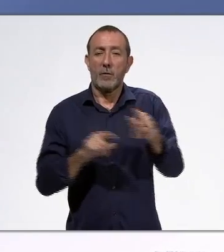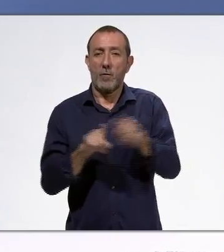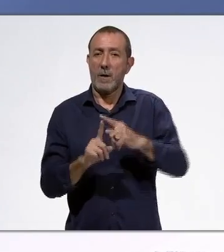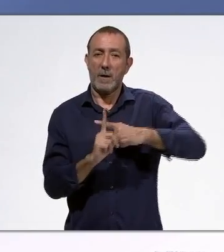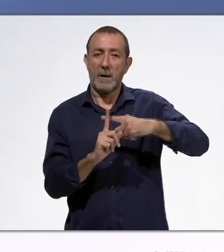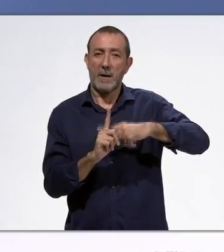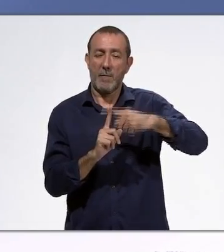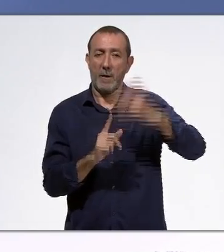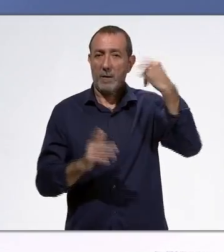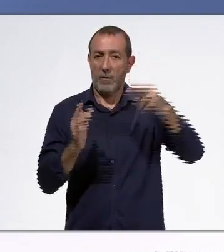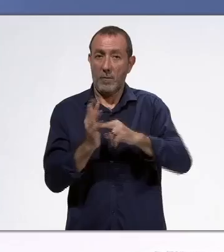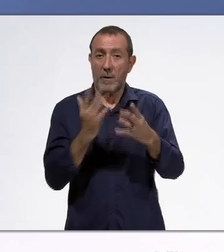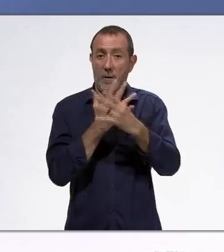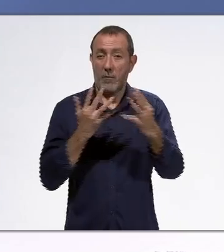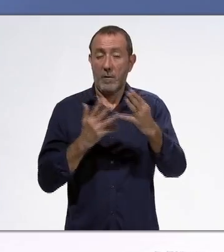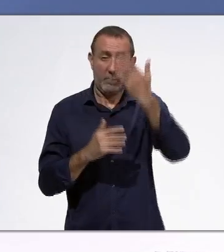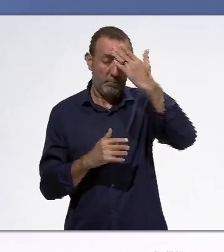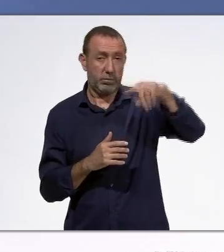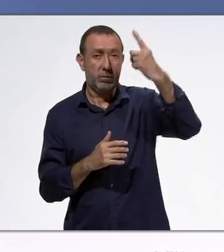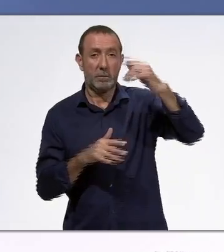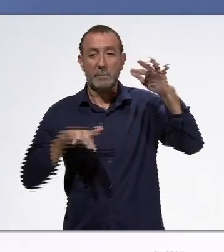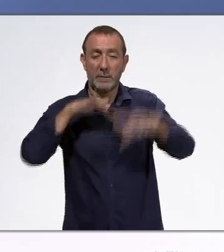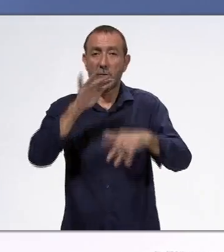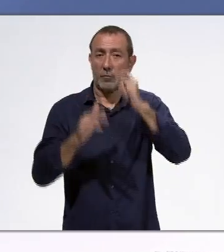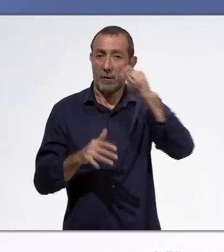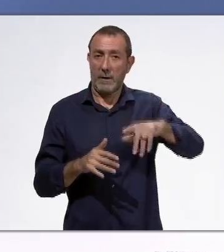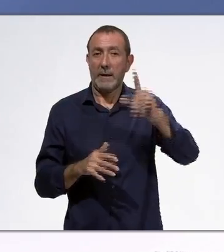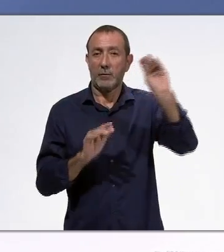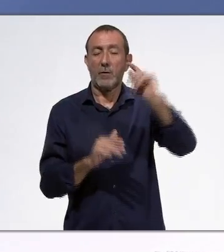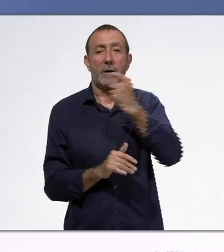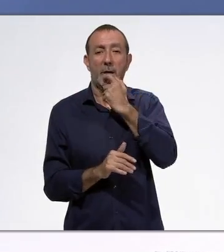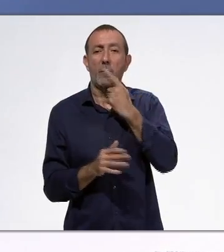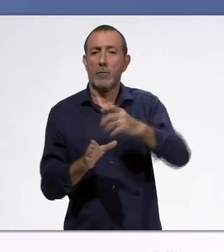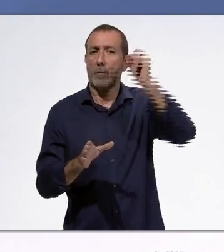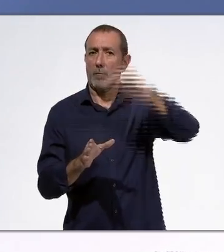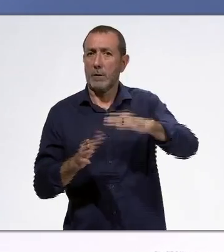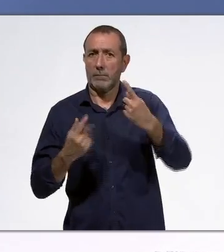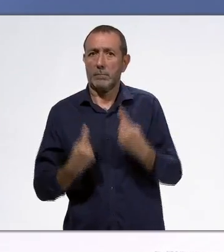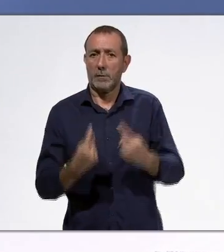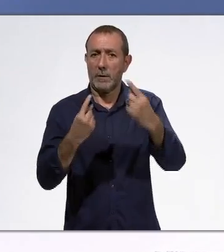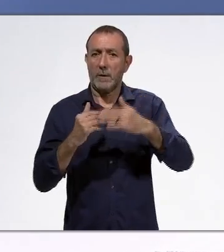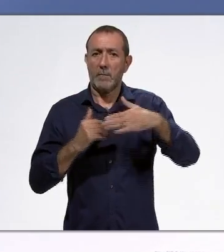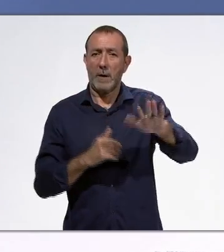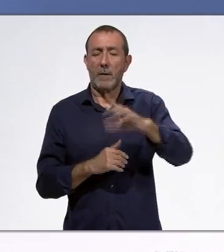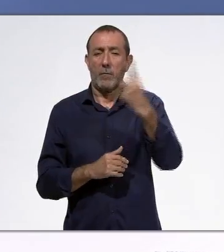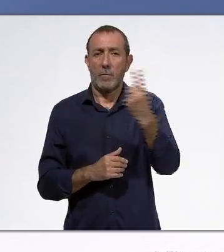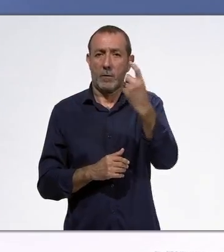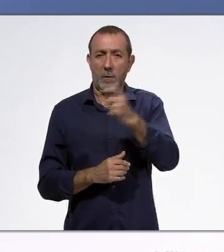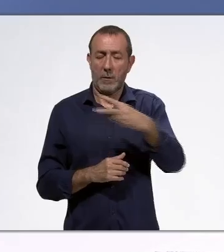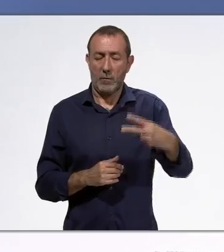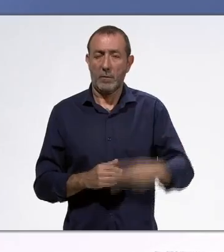de su mercado emisor más importante el británico y lo hace además con una impresión sin precedentes superando el millón de